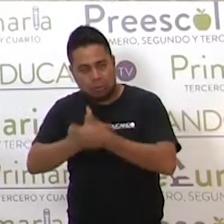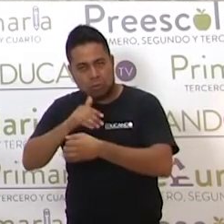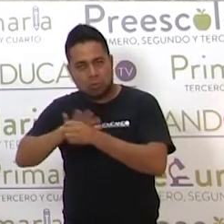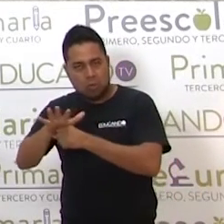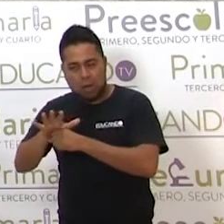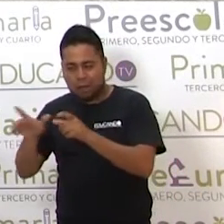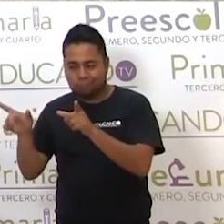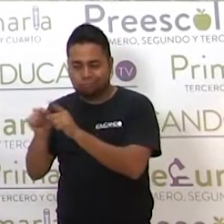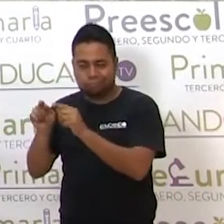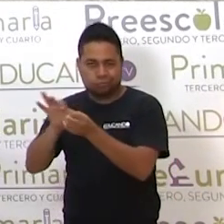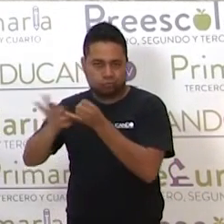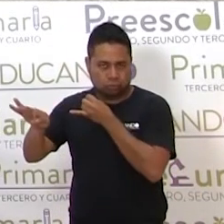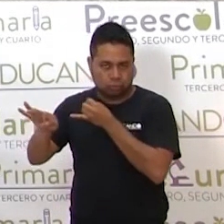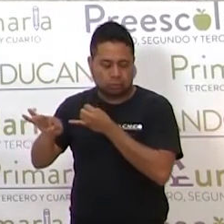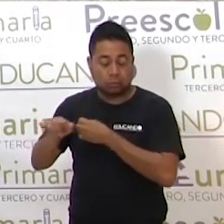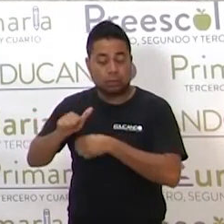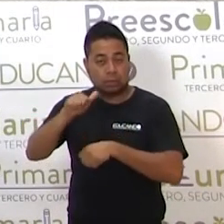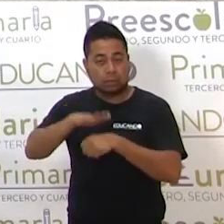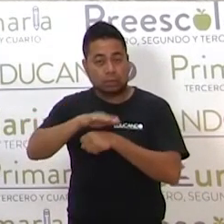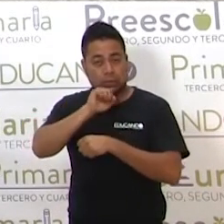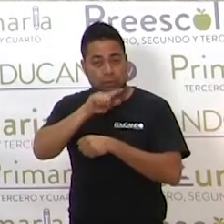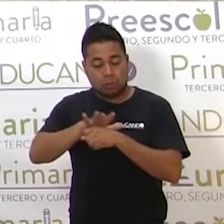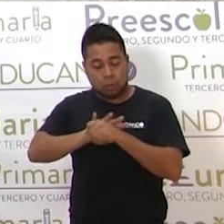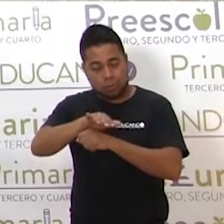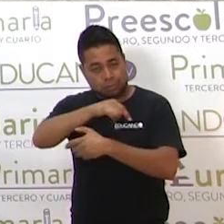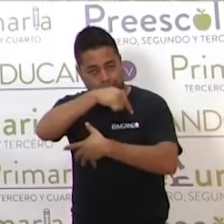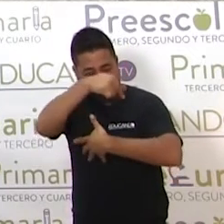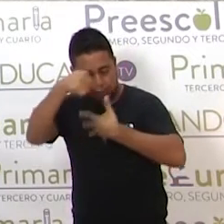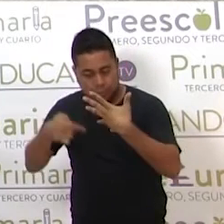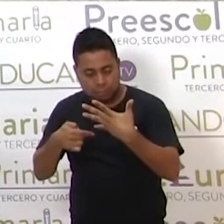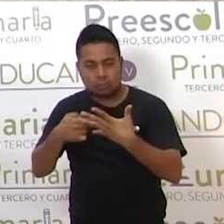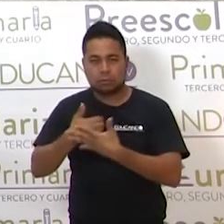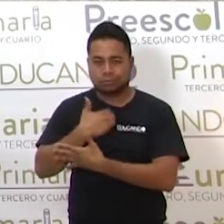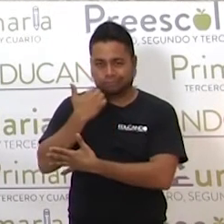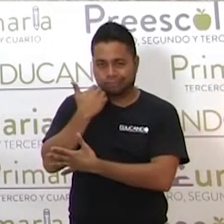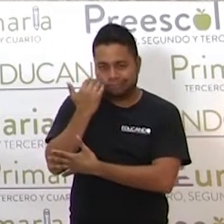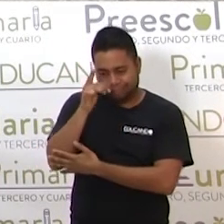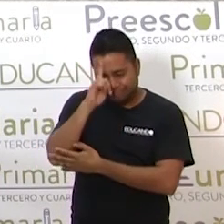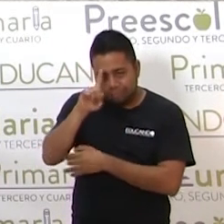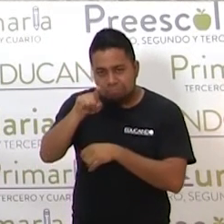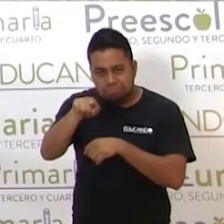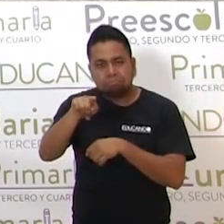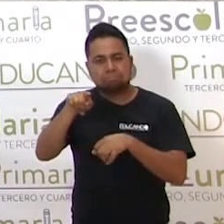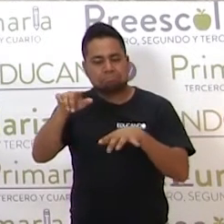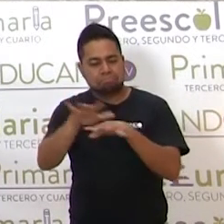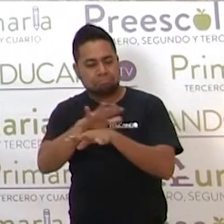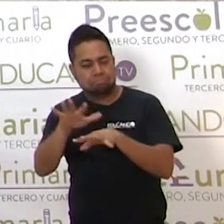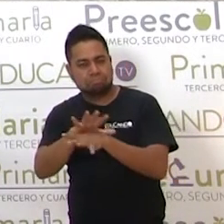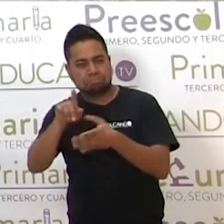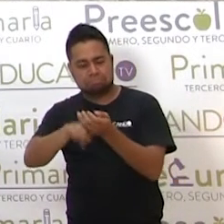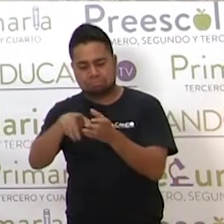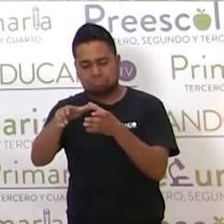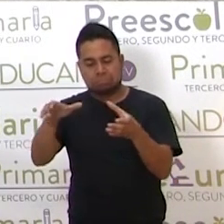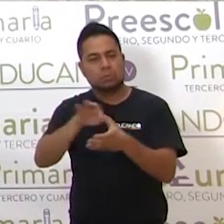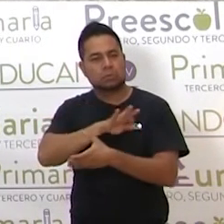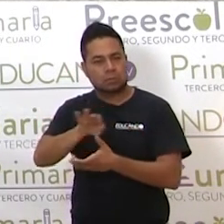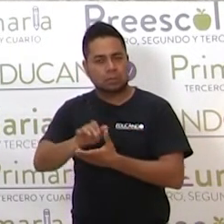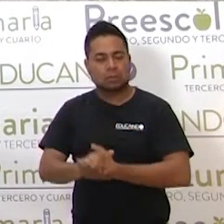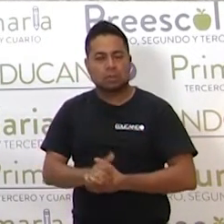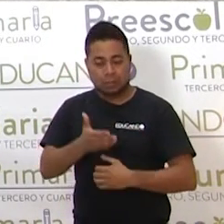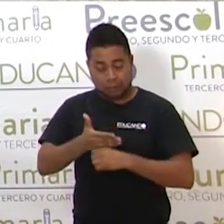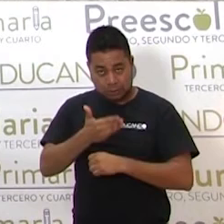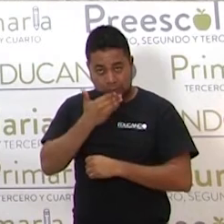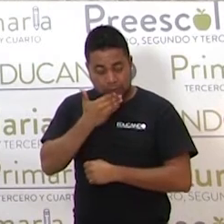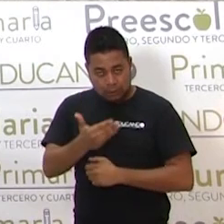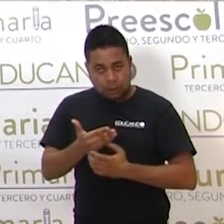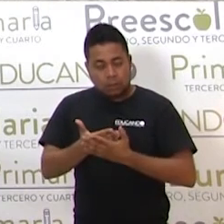final. Y de además de los elementos que yo sugiero que ustedes pueden cambiar en sus cuentos. Muy bien, pues